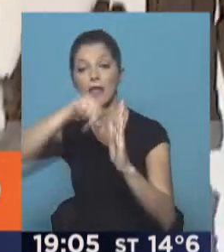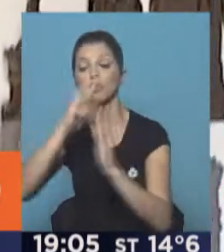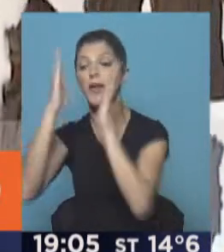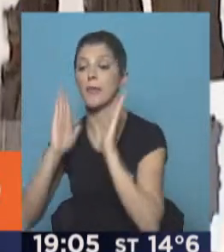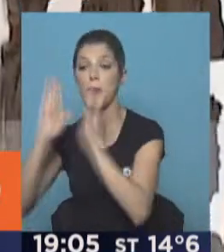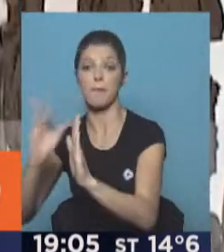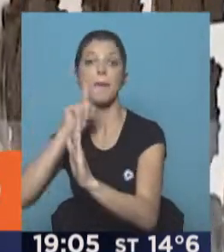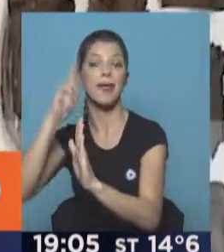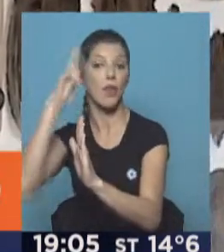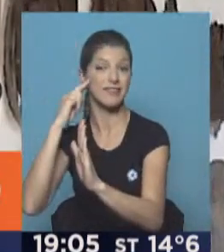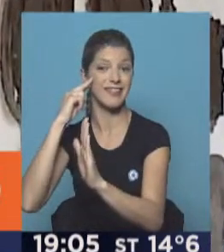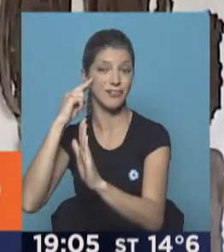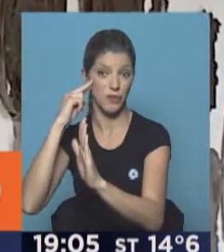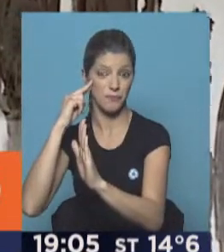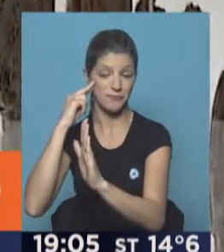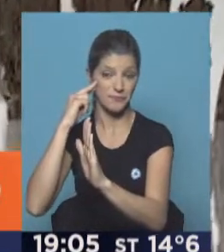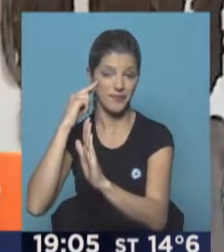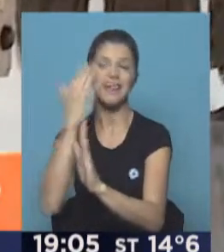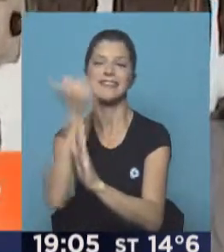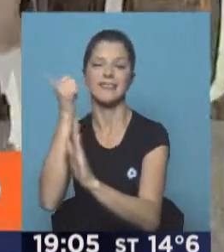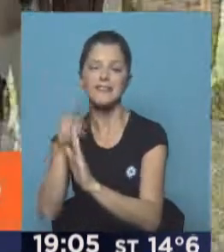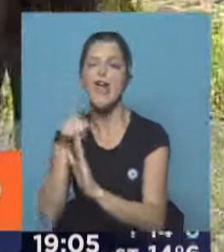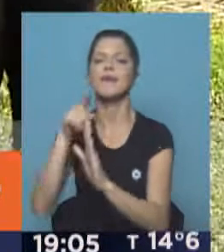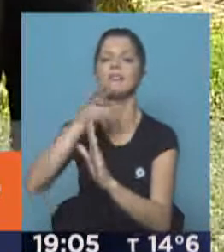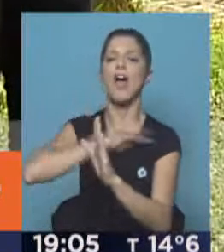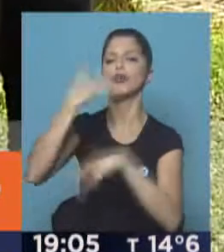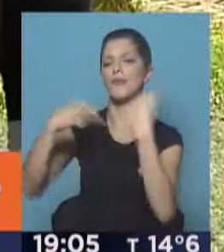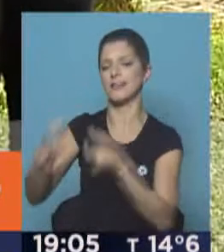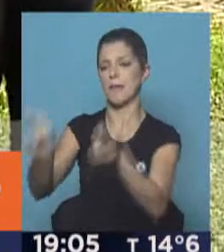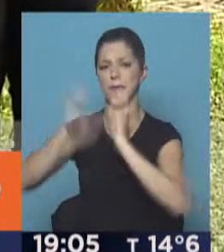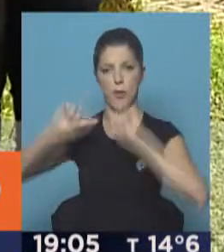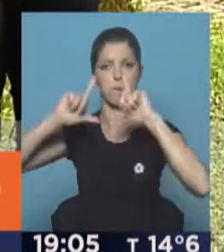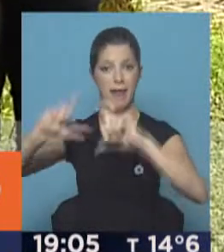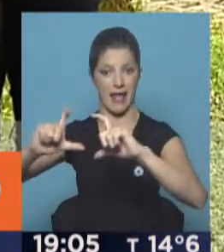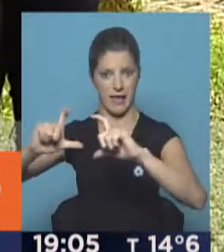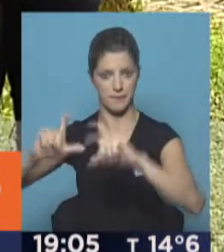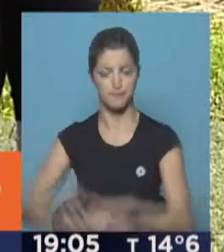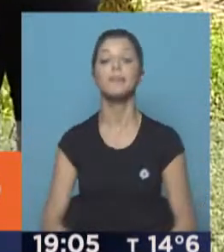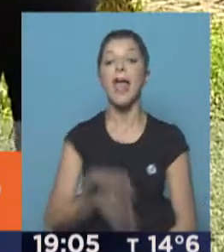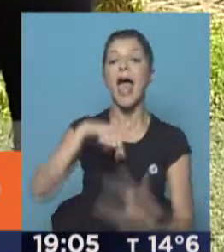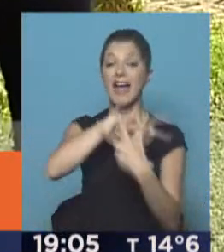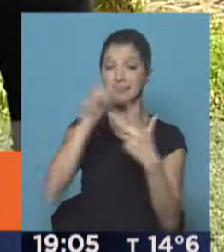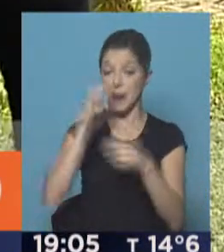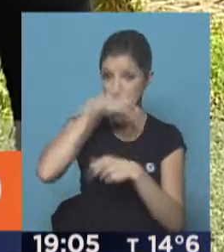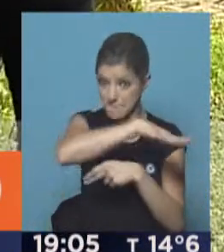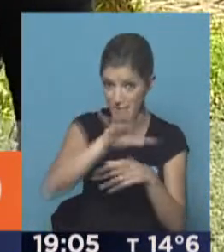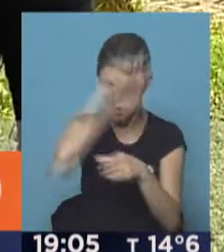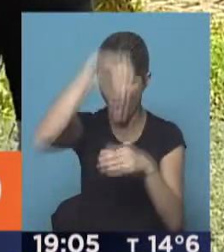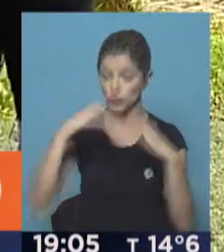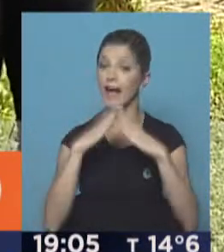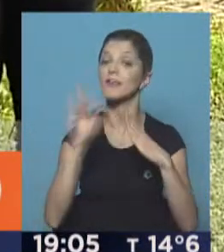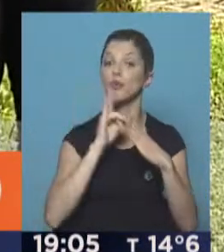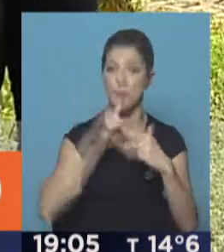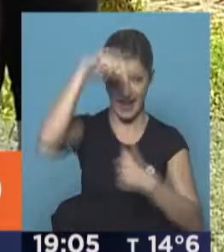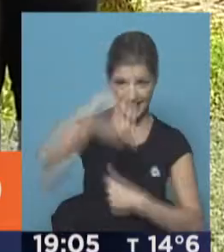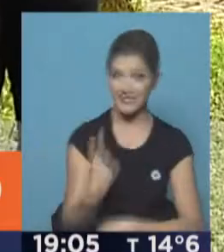1966, correspondían a diferentes actos. Este es uno de los tres patios de la Casa de la Independencia. La vida colonial